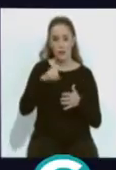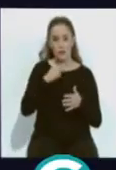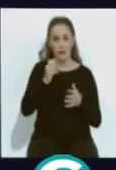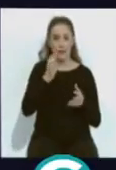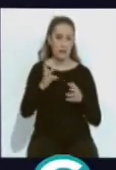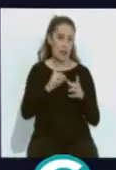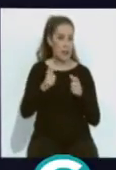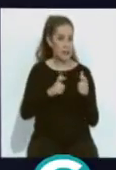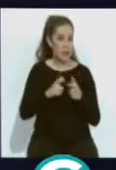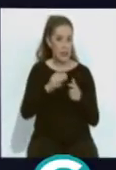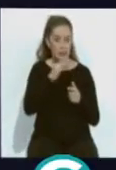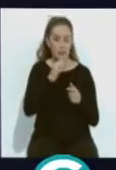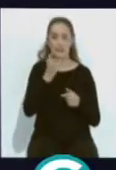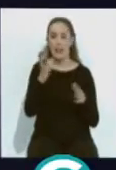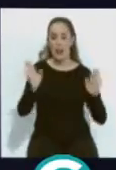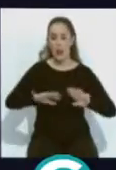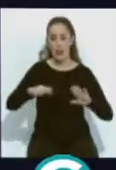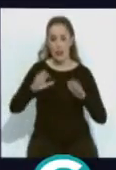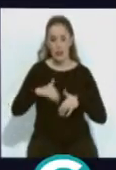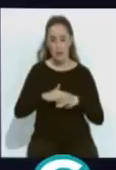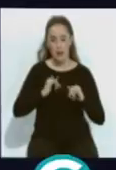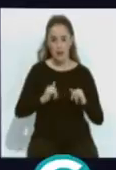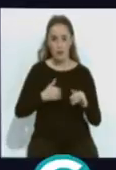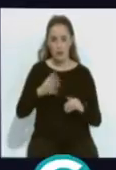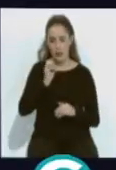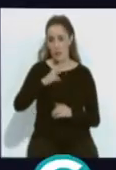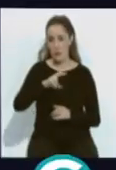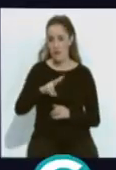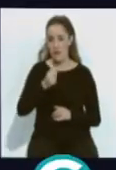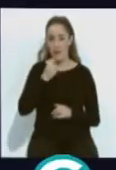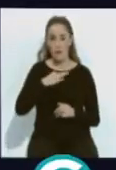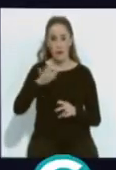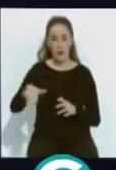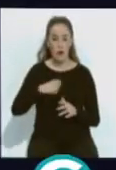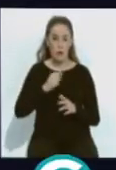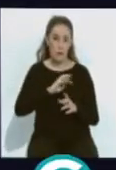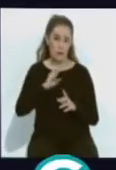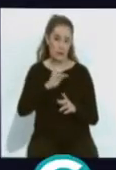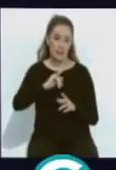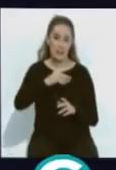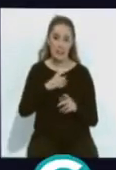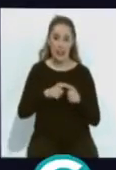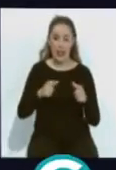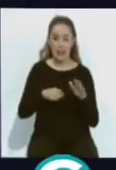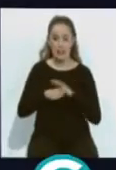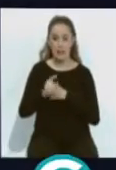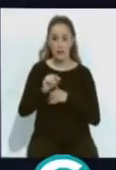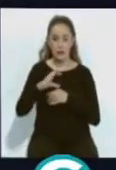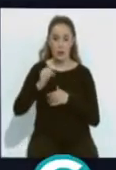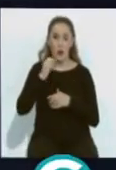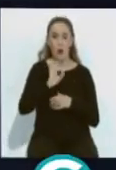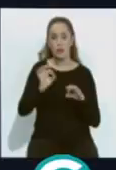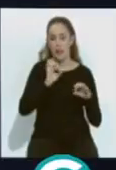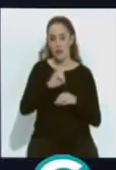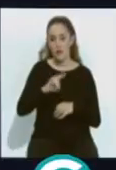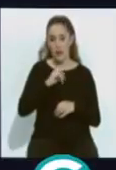las 3 noches que tiene Cádiz para disfrutar de Poveda. Se pueden adquirir en el portal Ticket Entradas o bien en el Falla en horario de